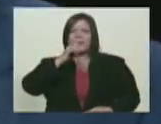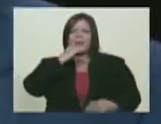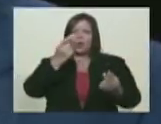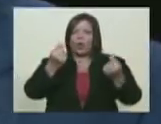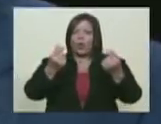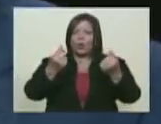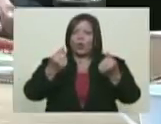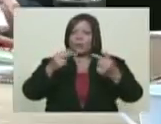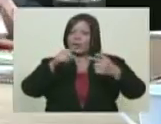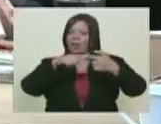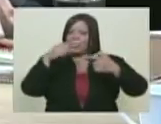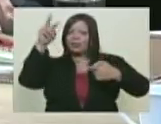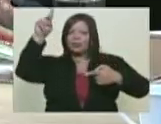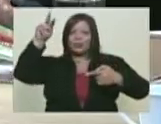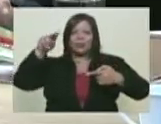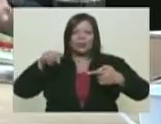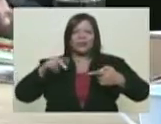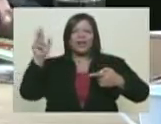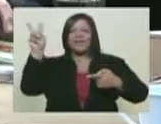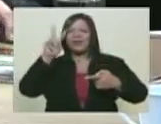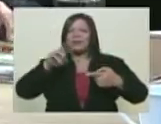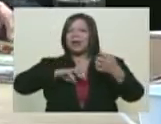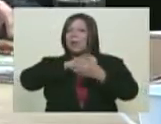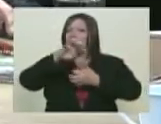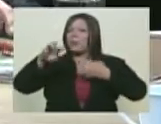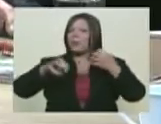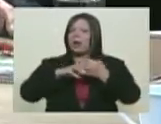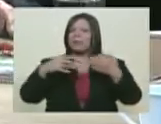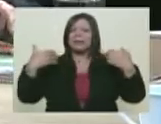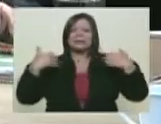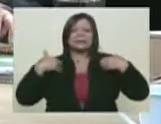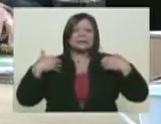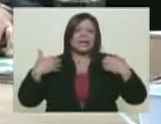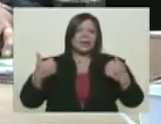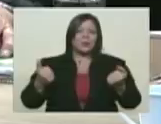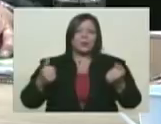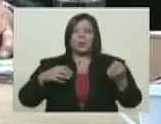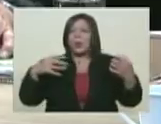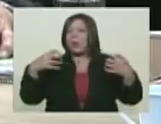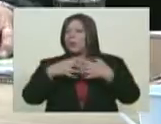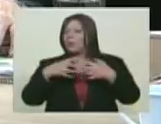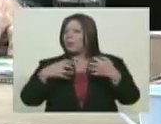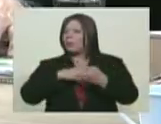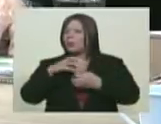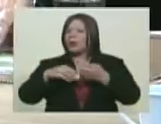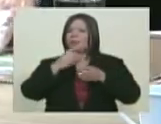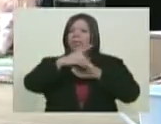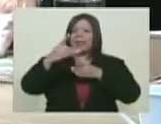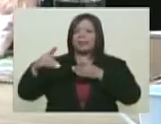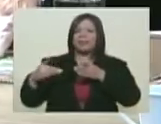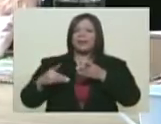económica cotidiana del país, las crisis en el sector salud, la crisis de distribución,